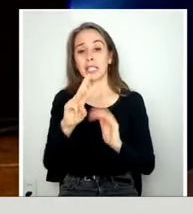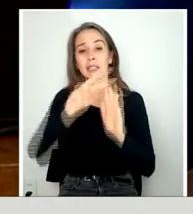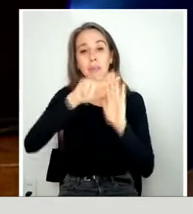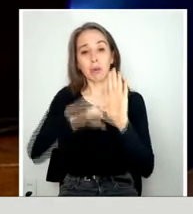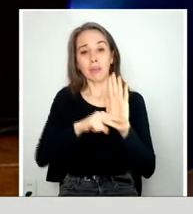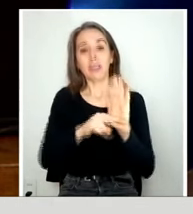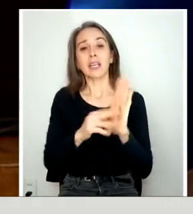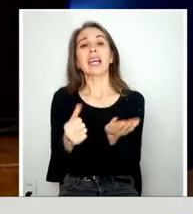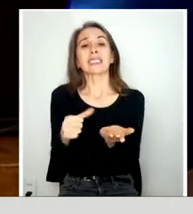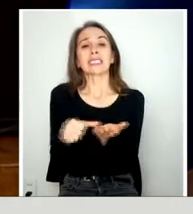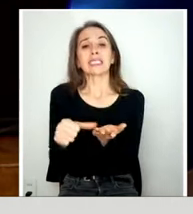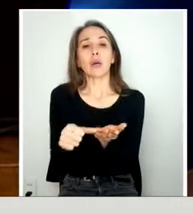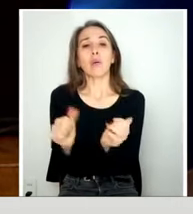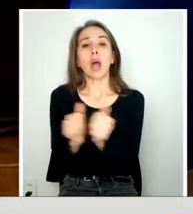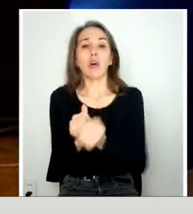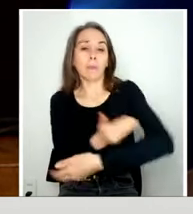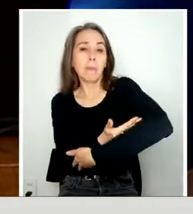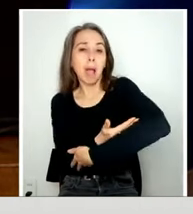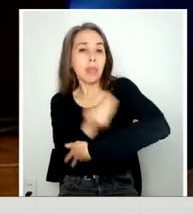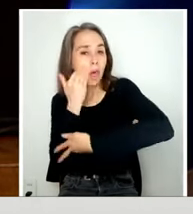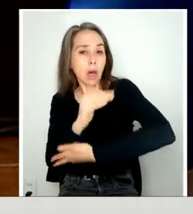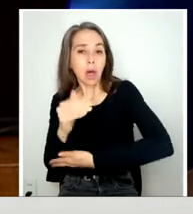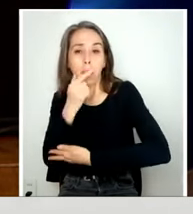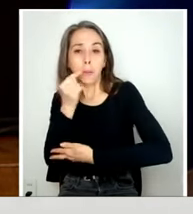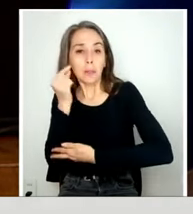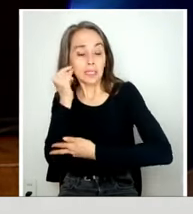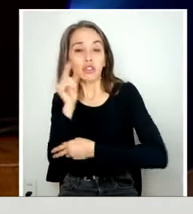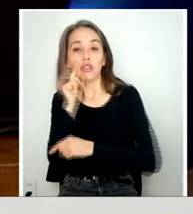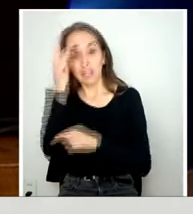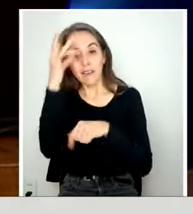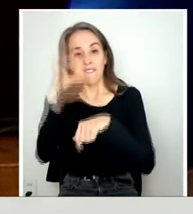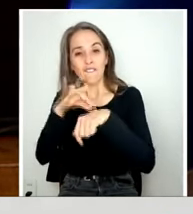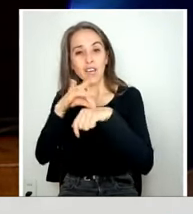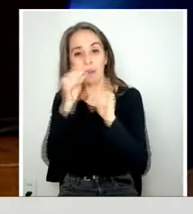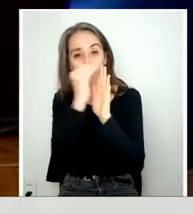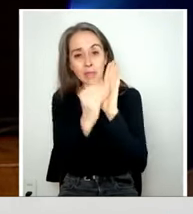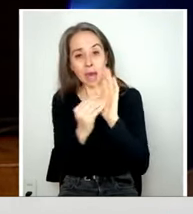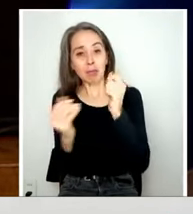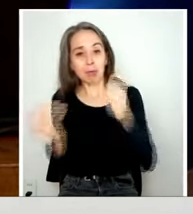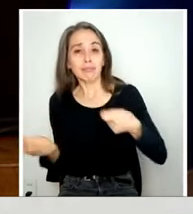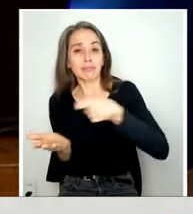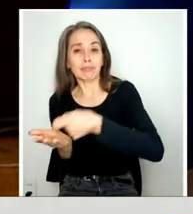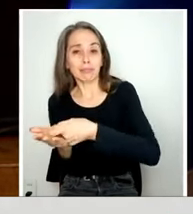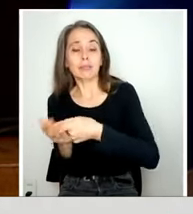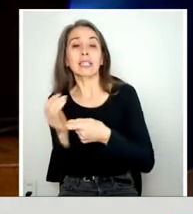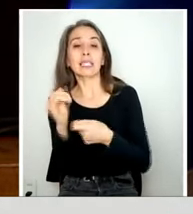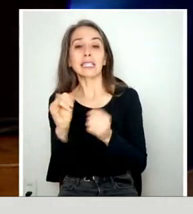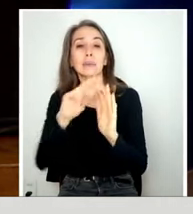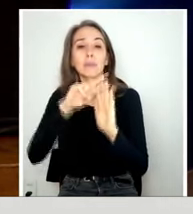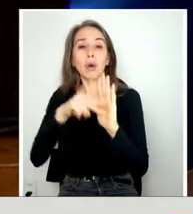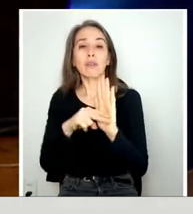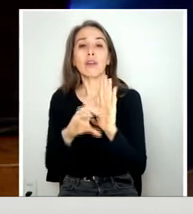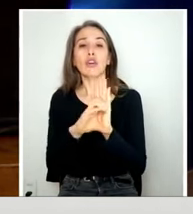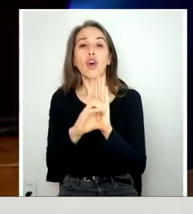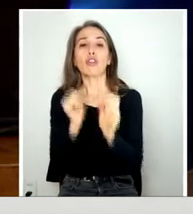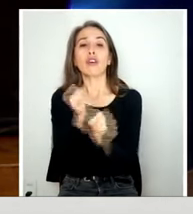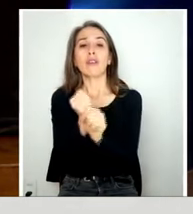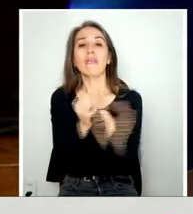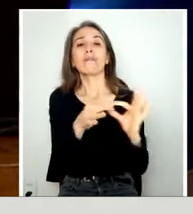niños y niñas que padezcan las enfermedades que indica y modifica el código del trabajo para estos efectos